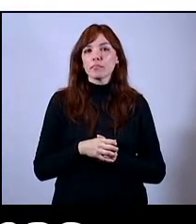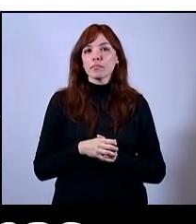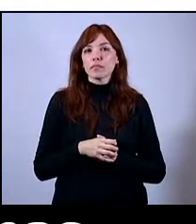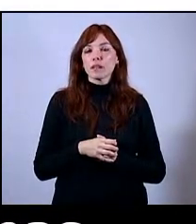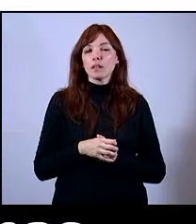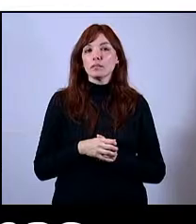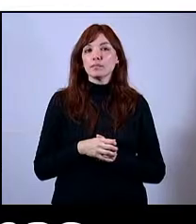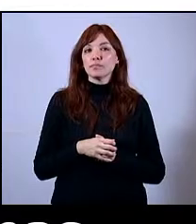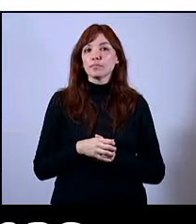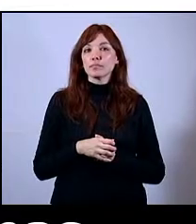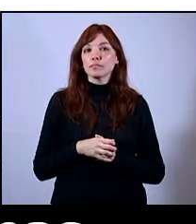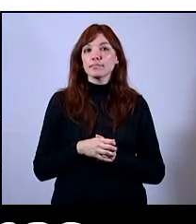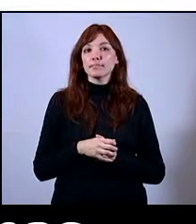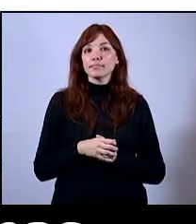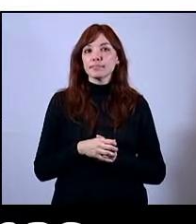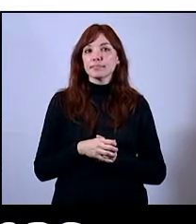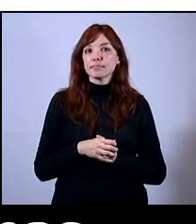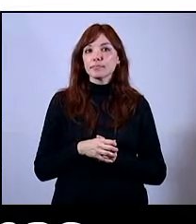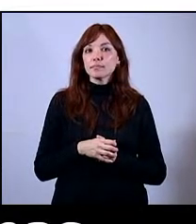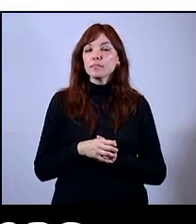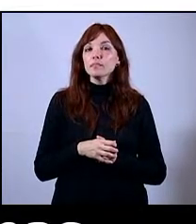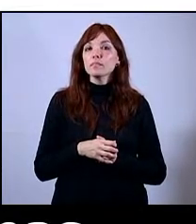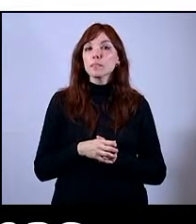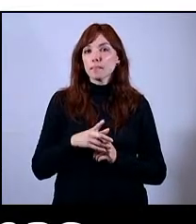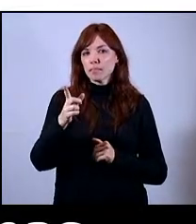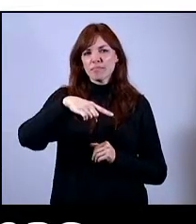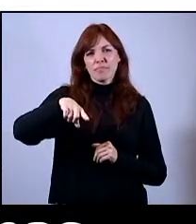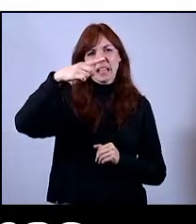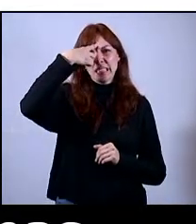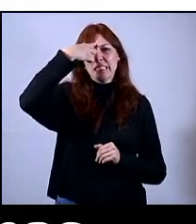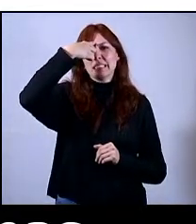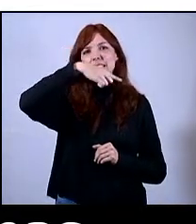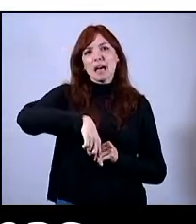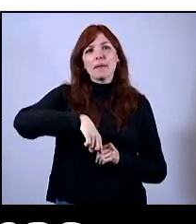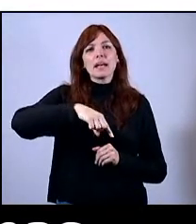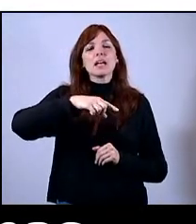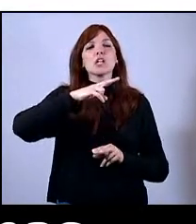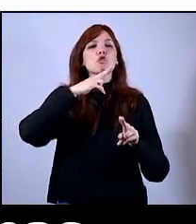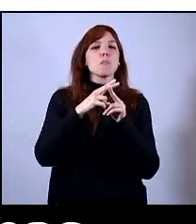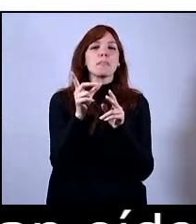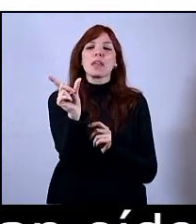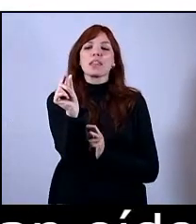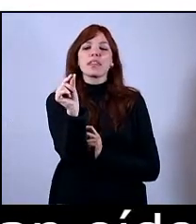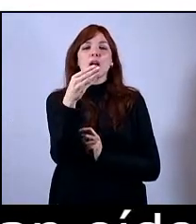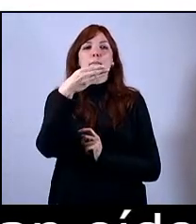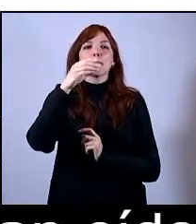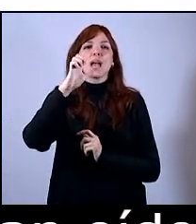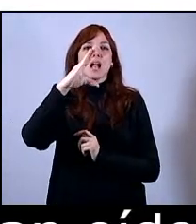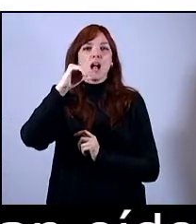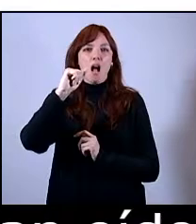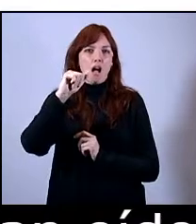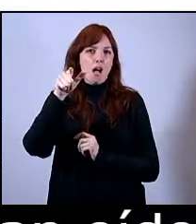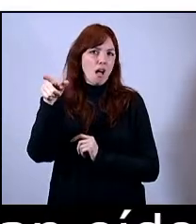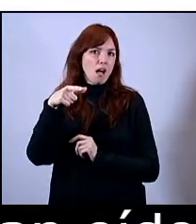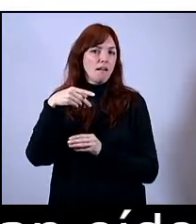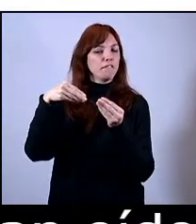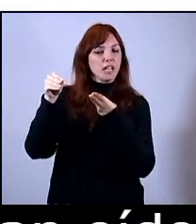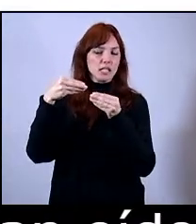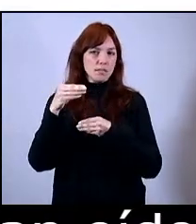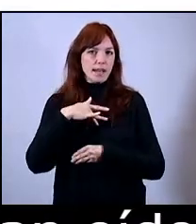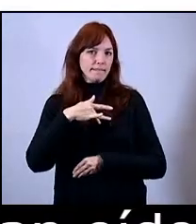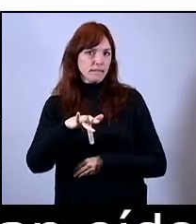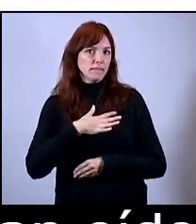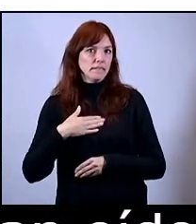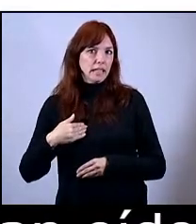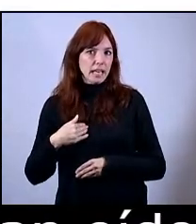de la condicionalidad reforzada, todos han oído hablar de eso que se llama BECAN, pues plantea una